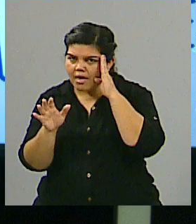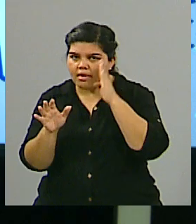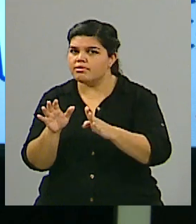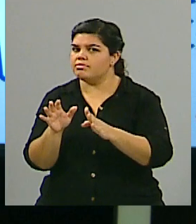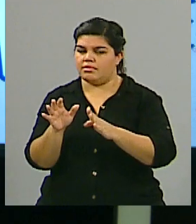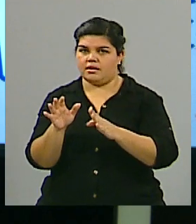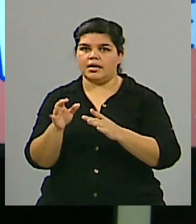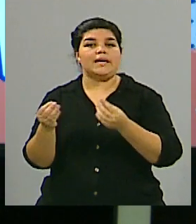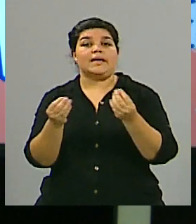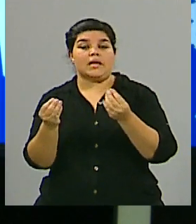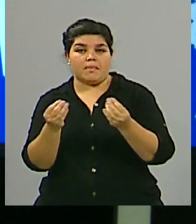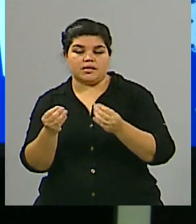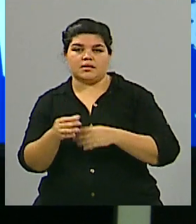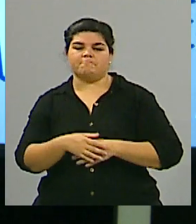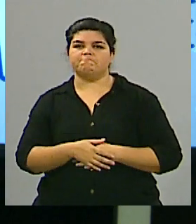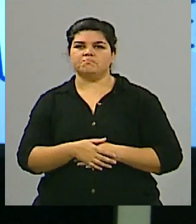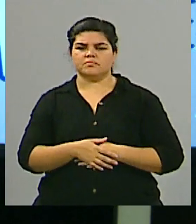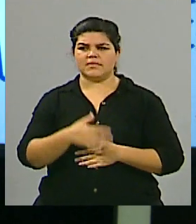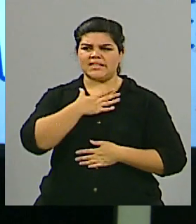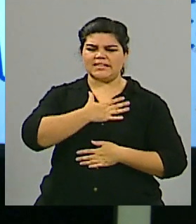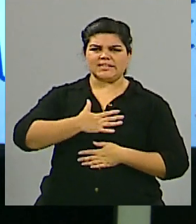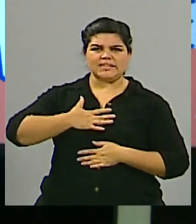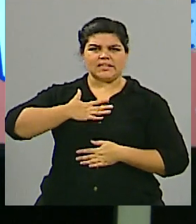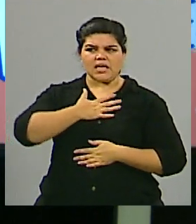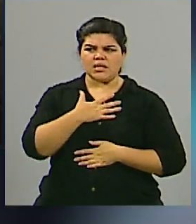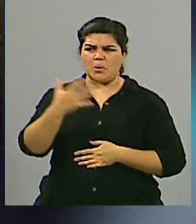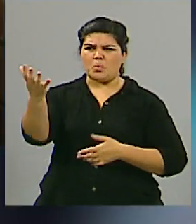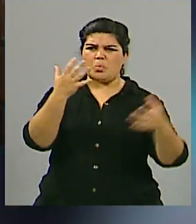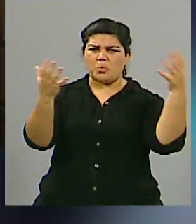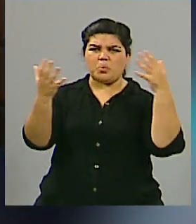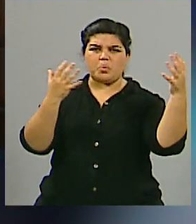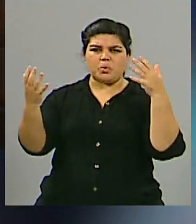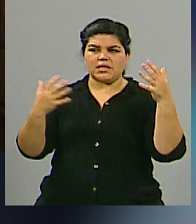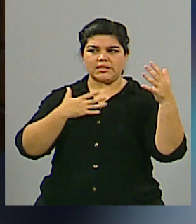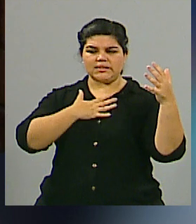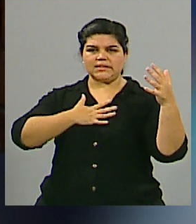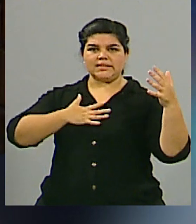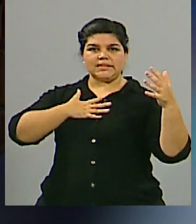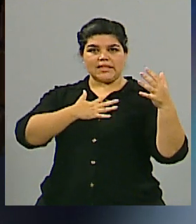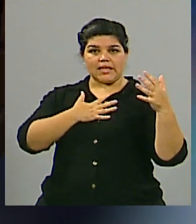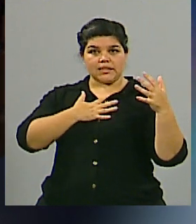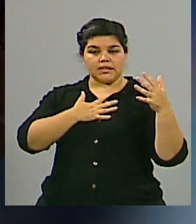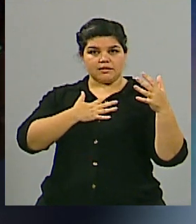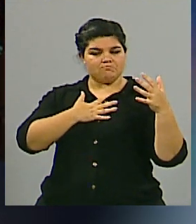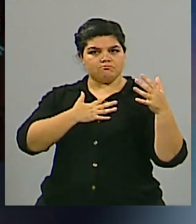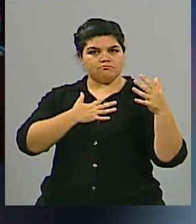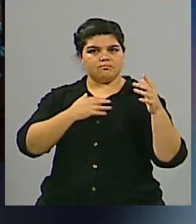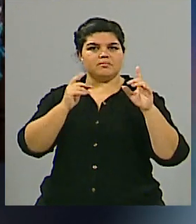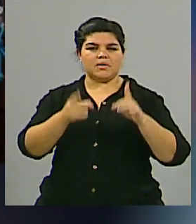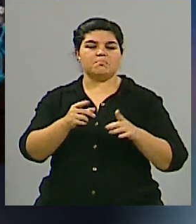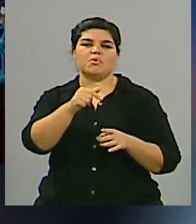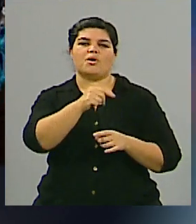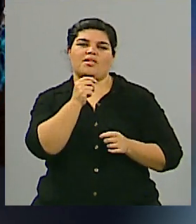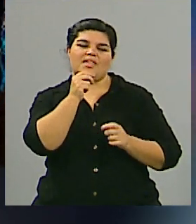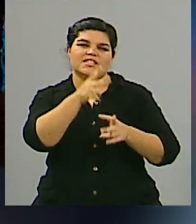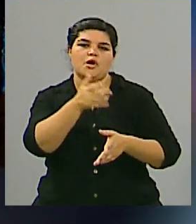decirle a quien percibe esto que vos mencionabas recién, esta violencia, que no solo, como vos decís, es